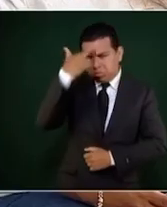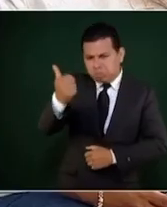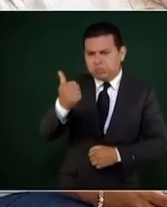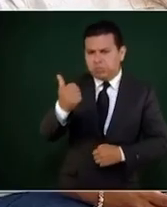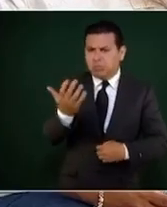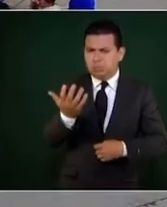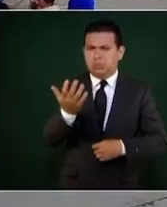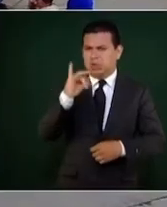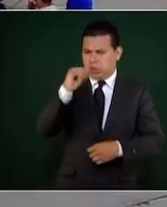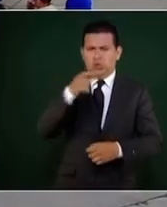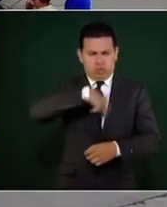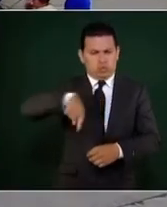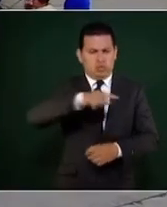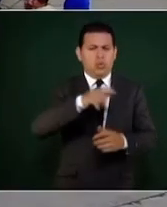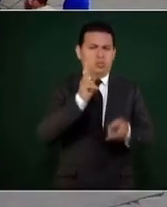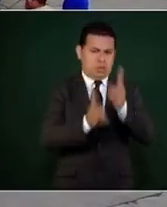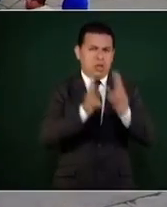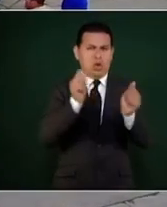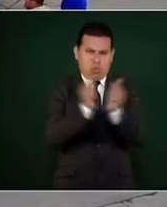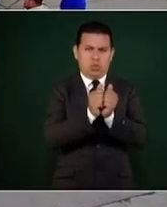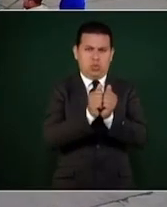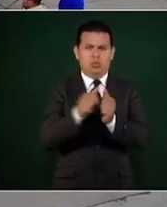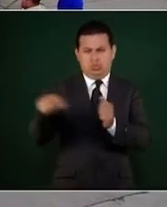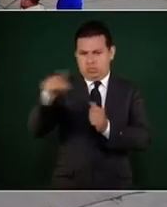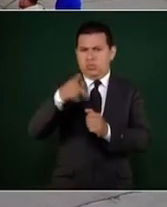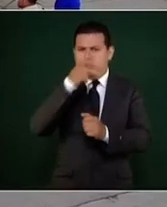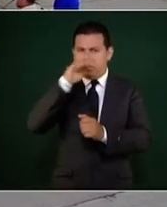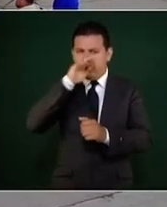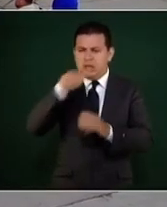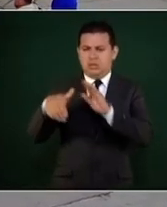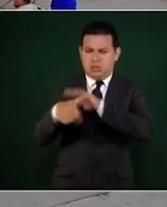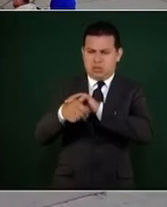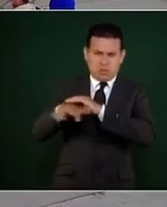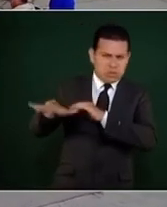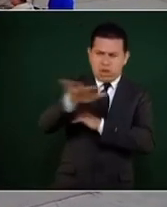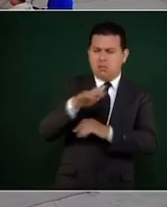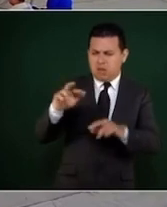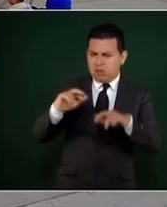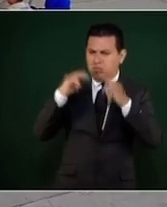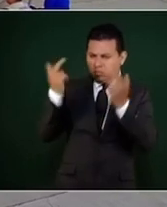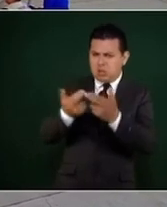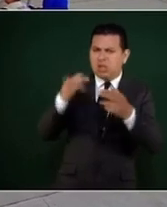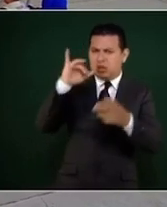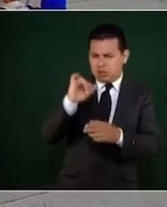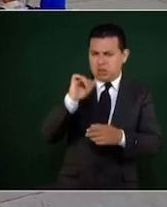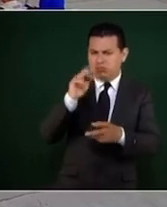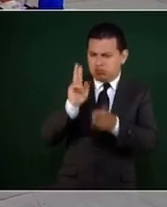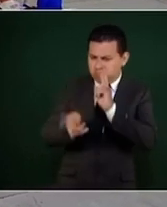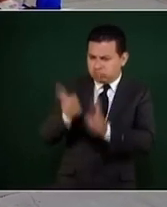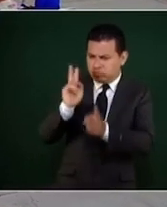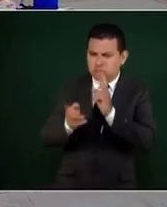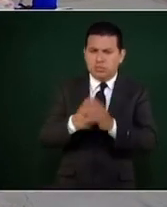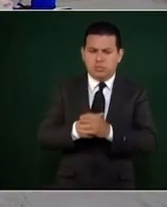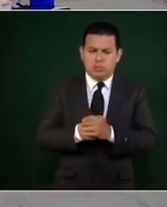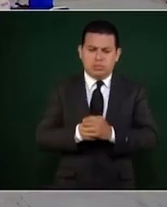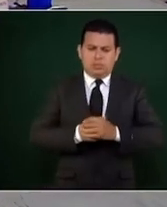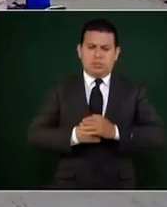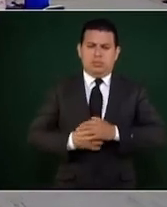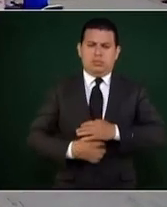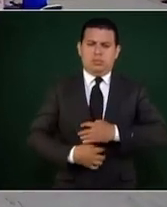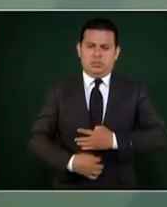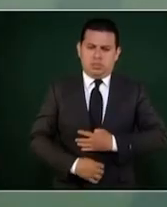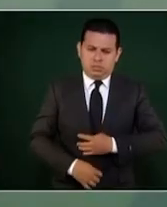a dialogar. Estamos esperando que nos